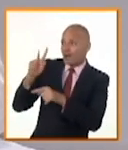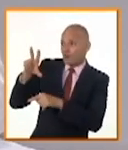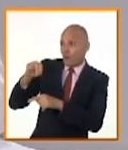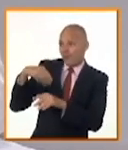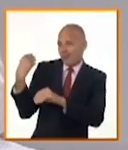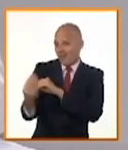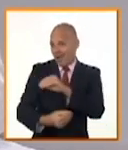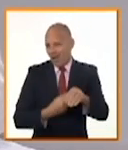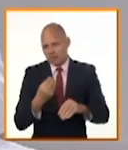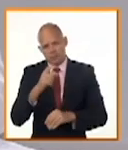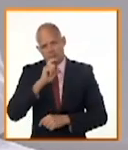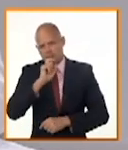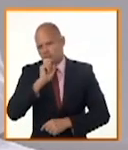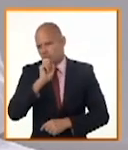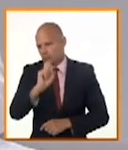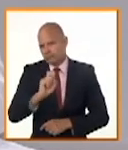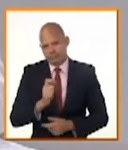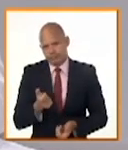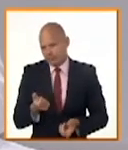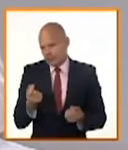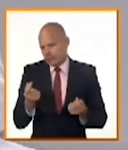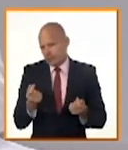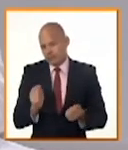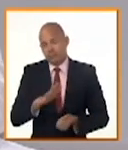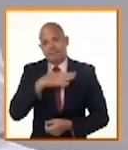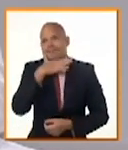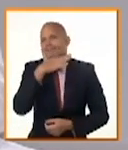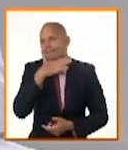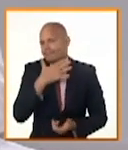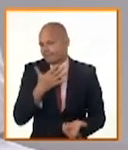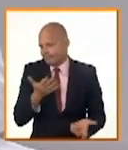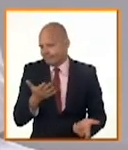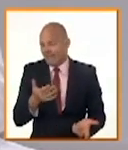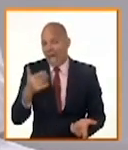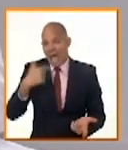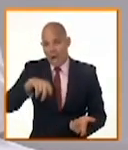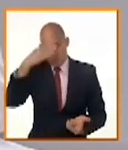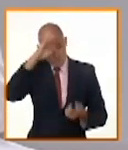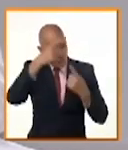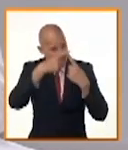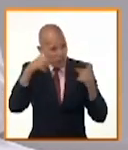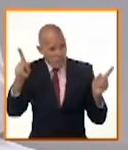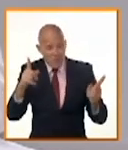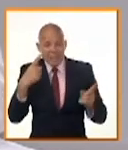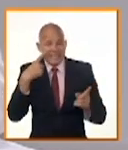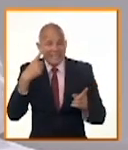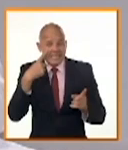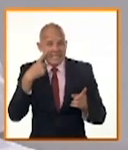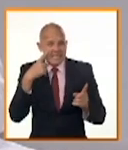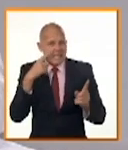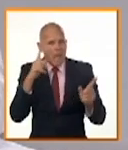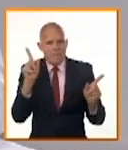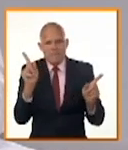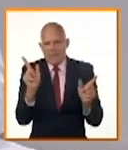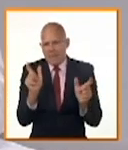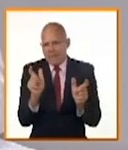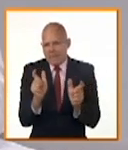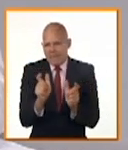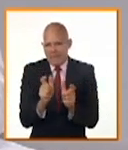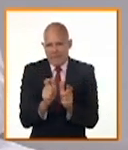es desde el punto de vista de lo que ofrecemos y lo que podemos ofrecer en estos momentos a nuestra población por eso una de las acciones que